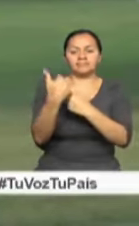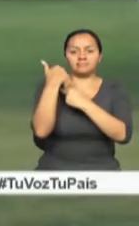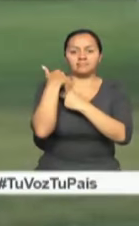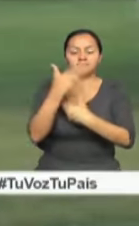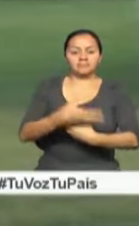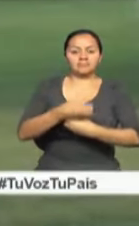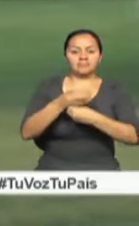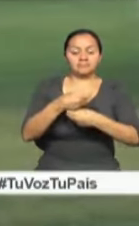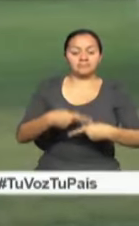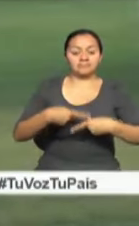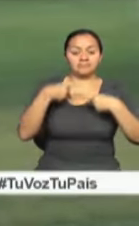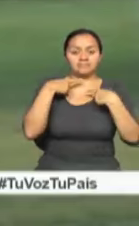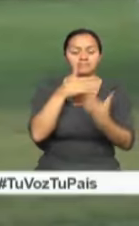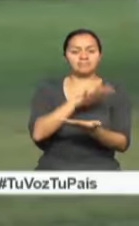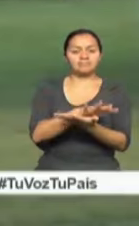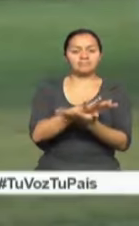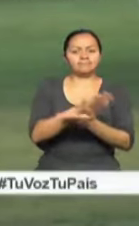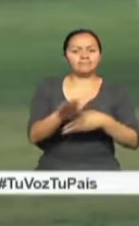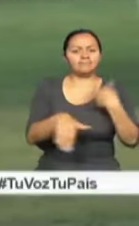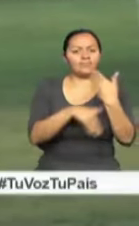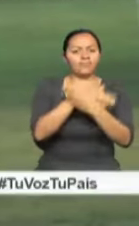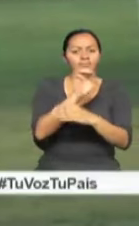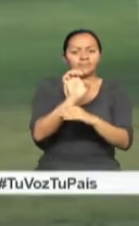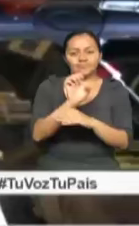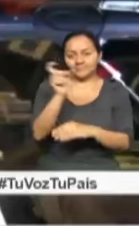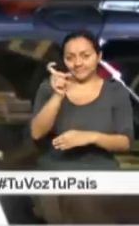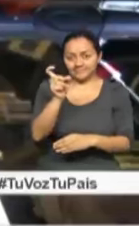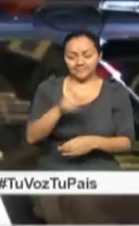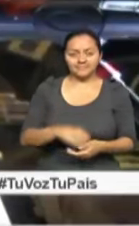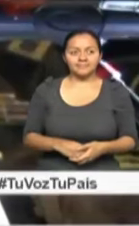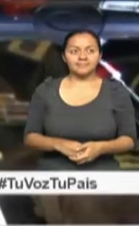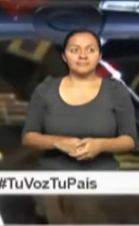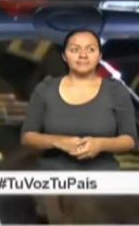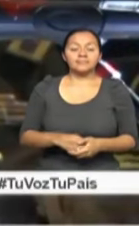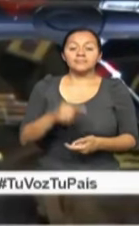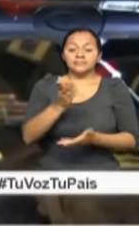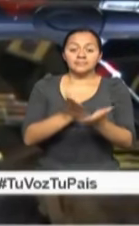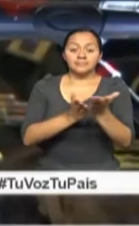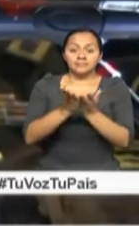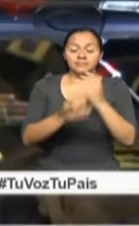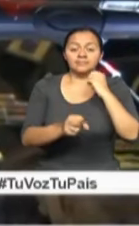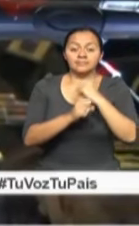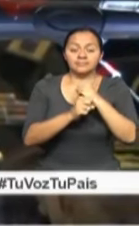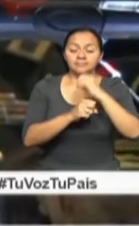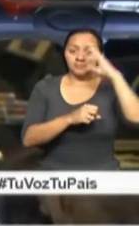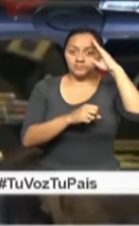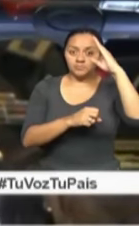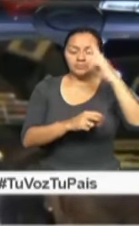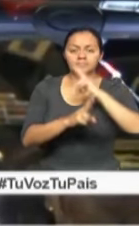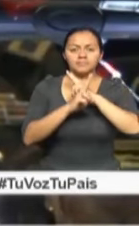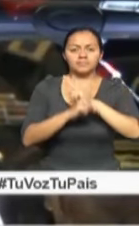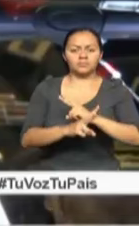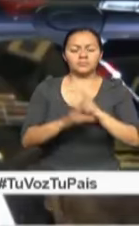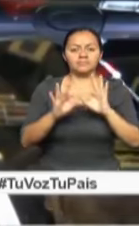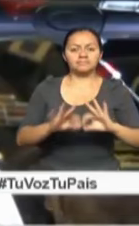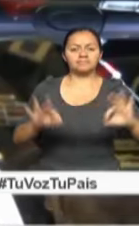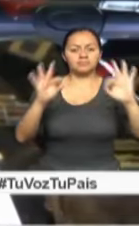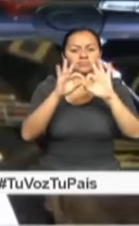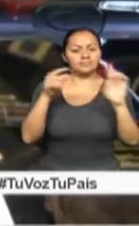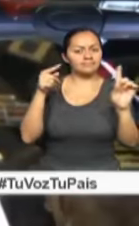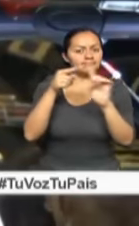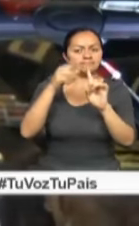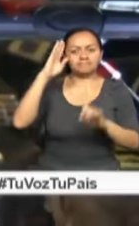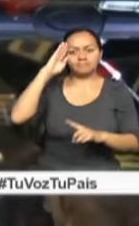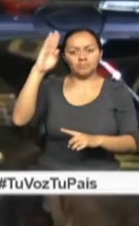la convivencia pacífica que los ecuatorianos necesitan. Servir y proteger es el camino de un verdadero